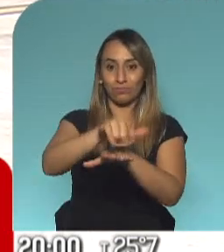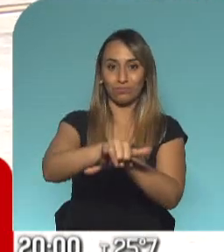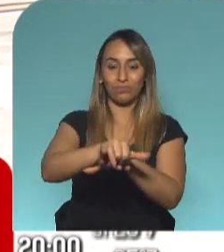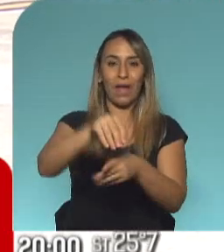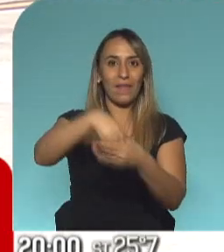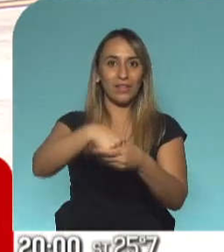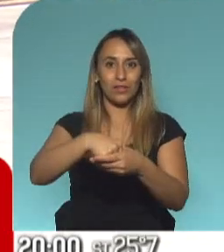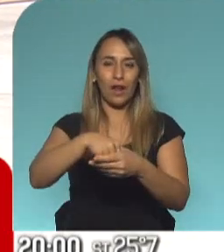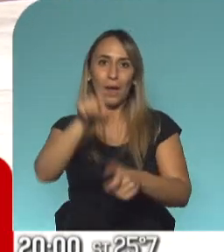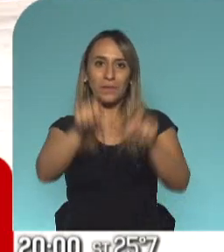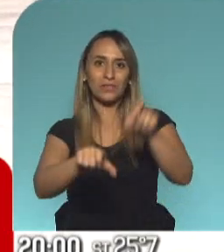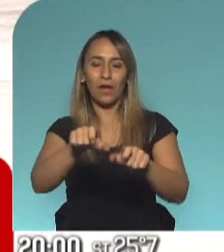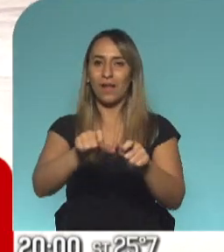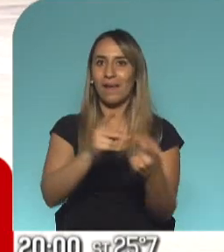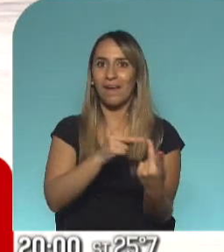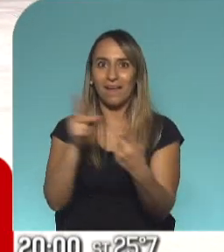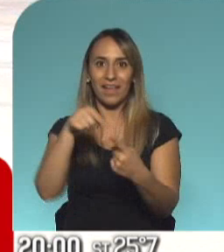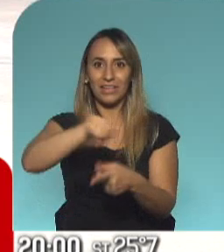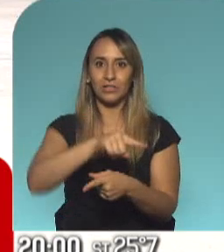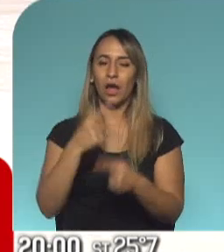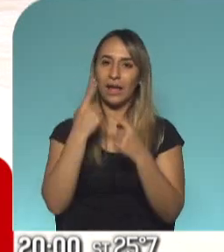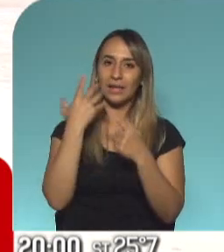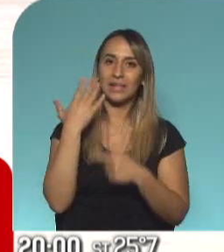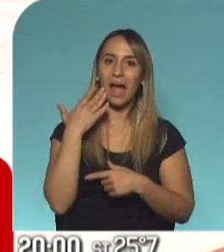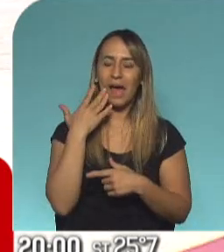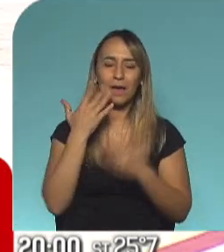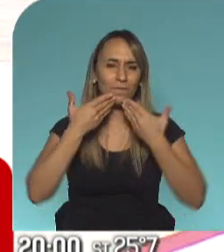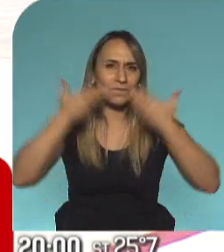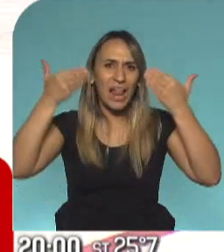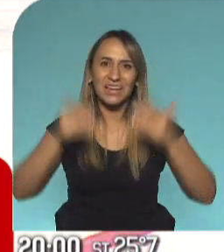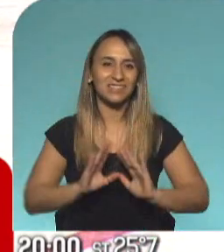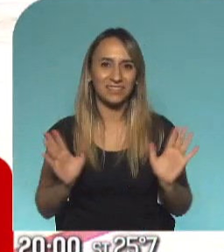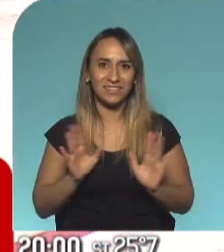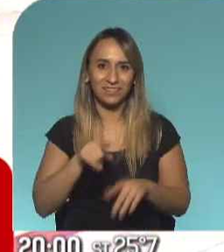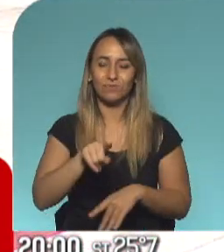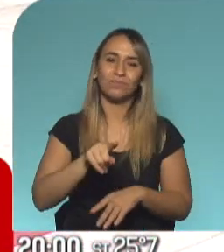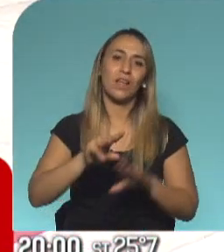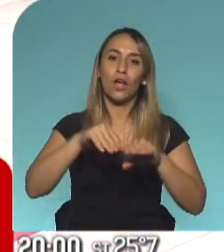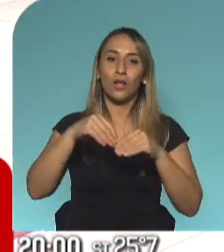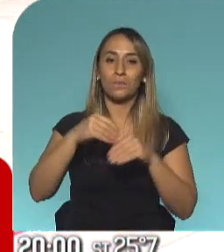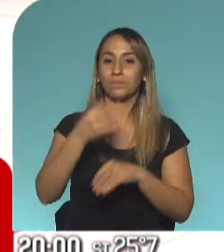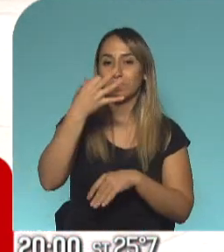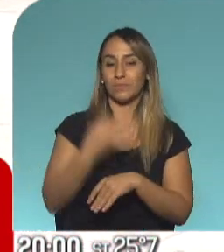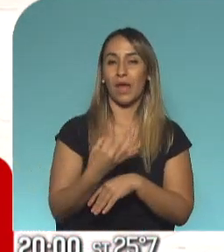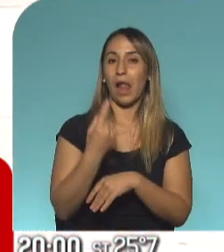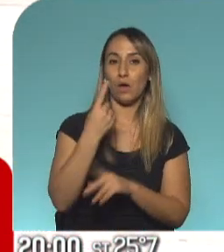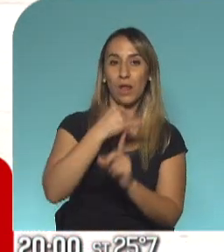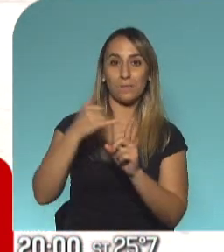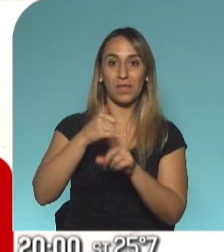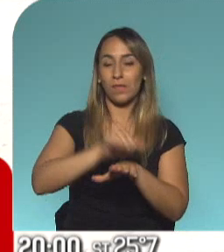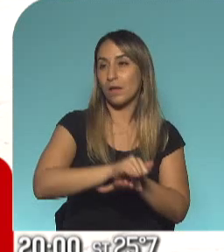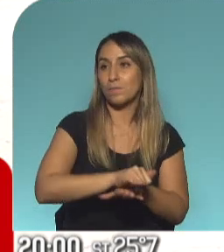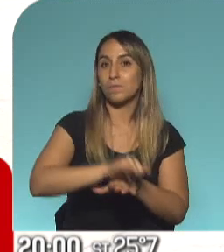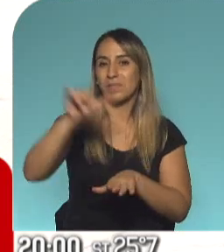rostros llenos de felicidad. 13 horas, la partida de este vuelo se demoró porque tuvo que